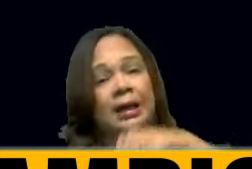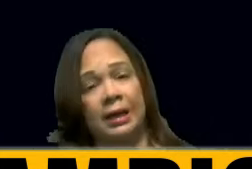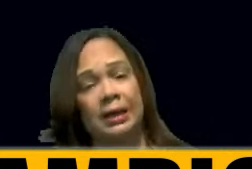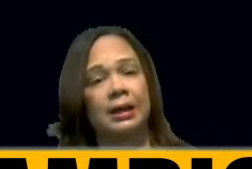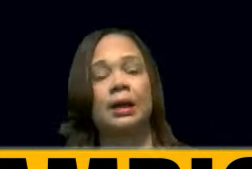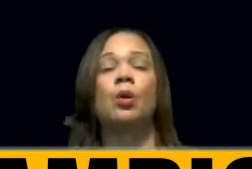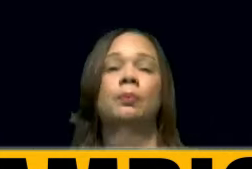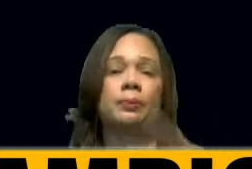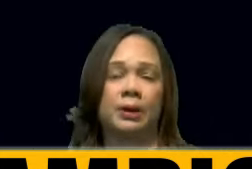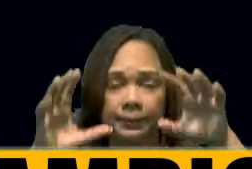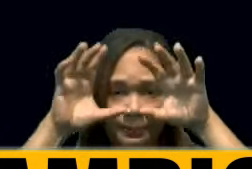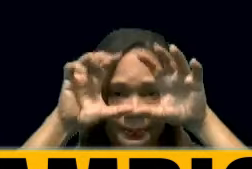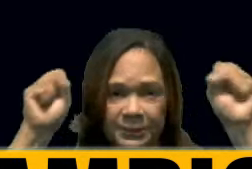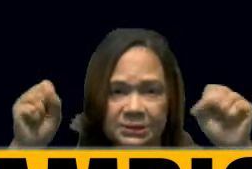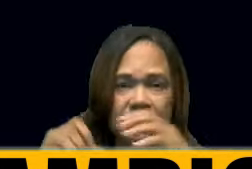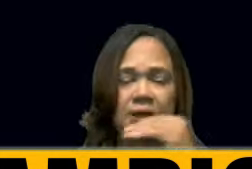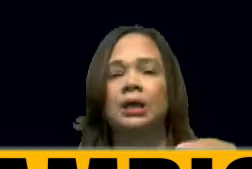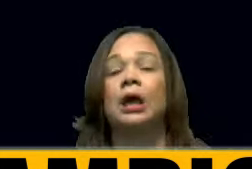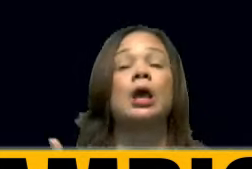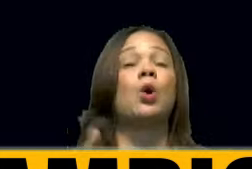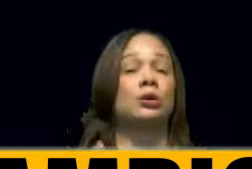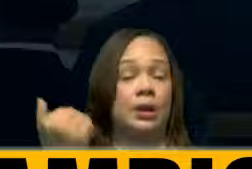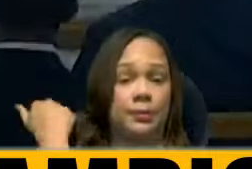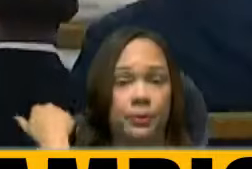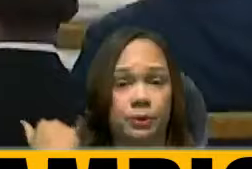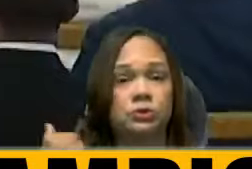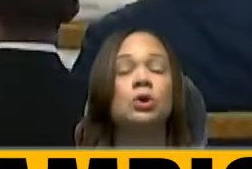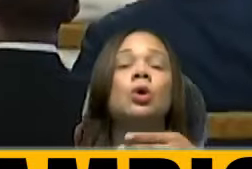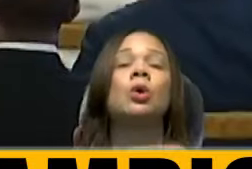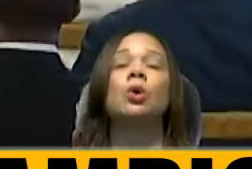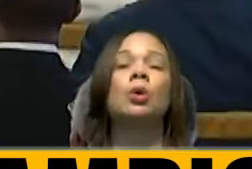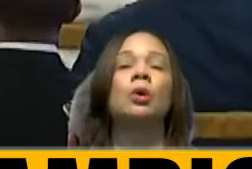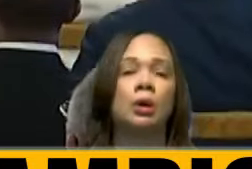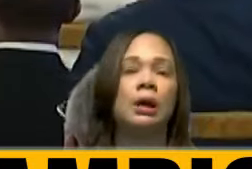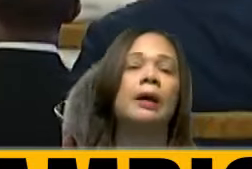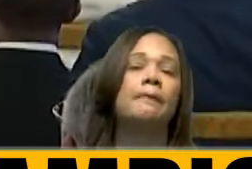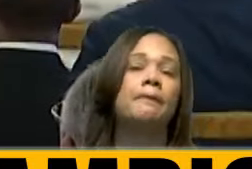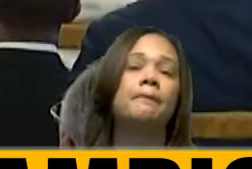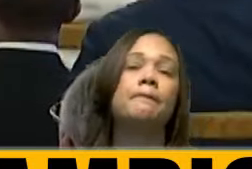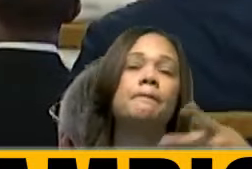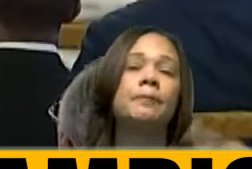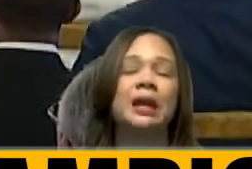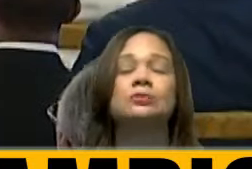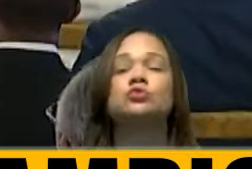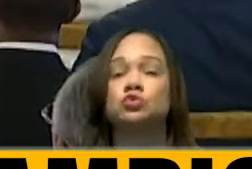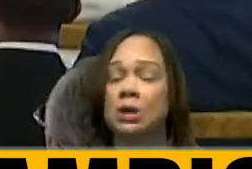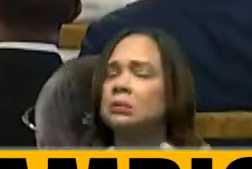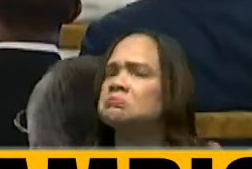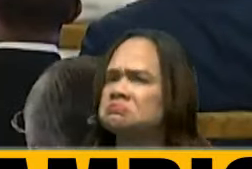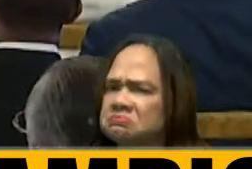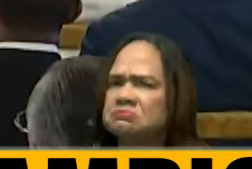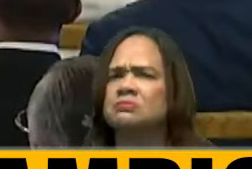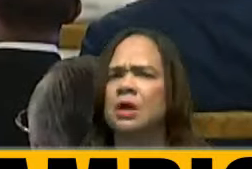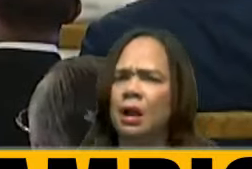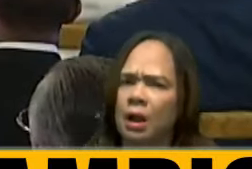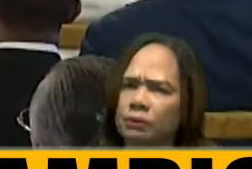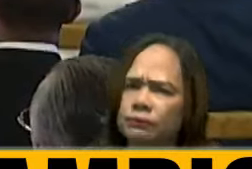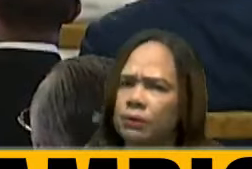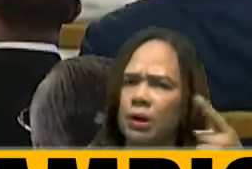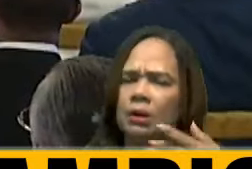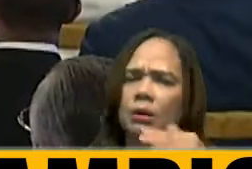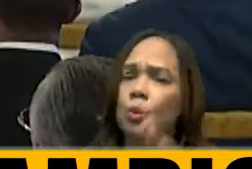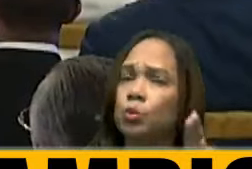con el plan presidencial contra la pobreza o el denominado como ustedes conocen plan social con esto se busca mejorar la coordinación y